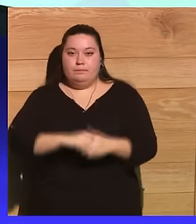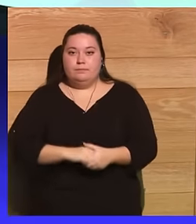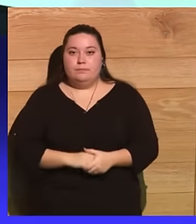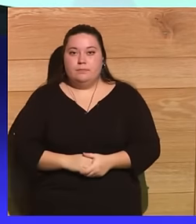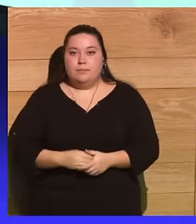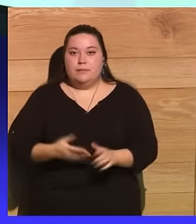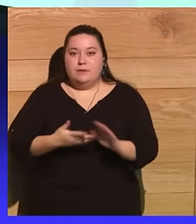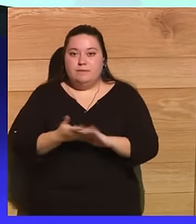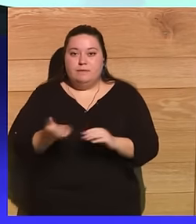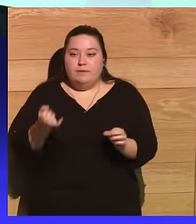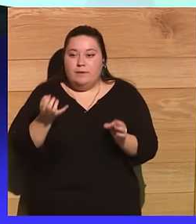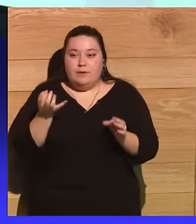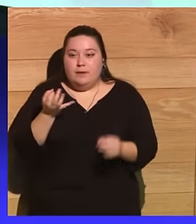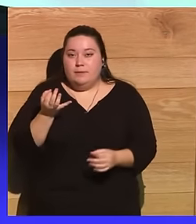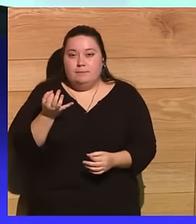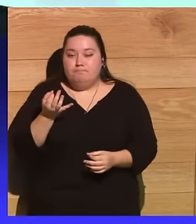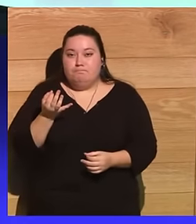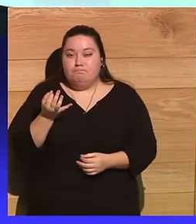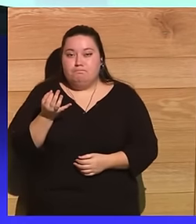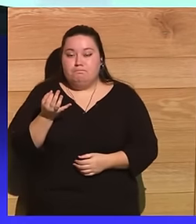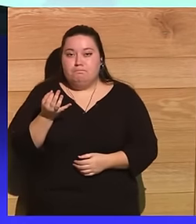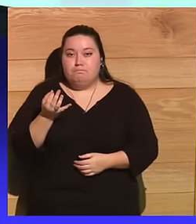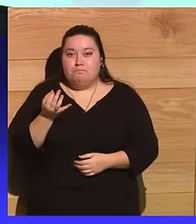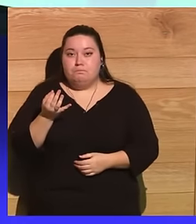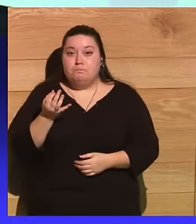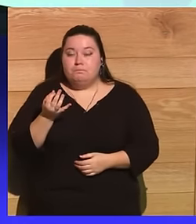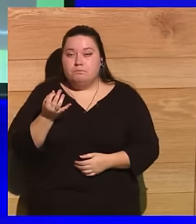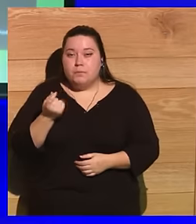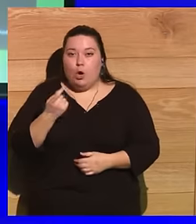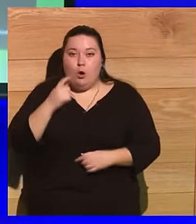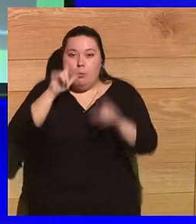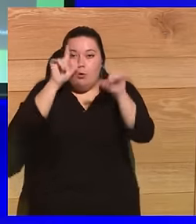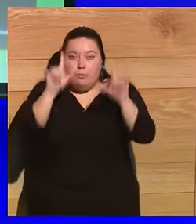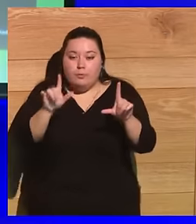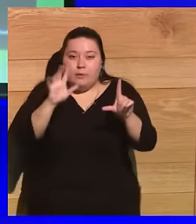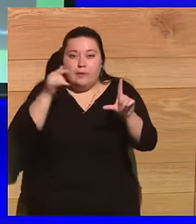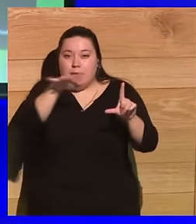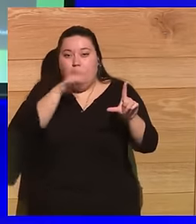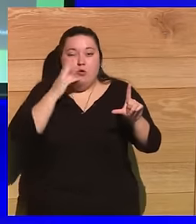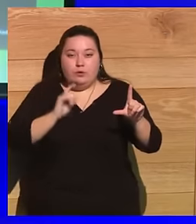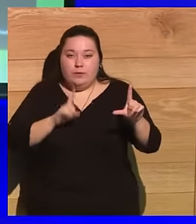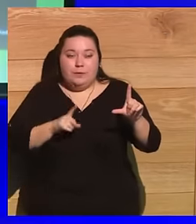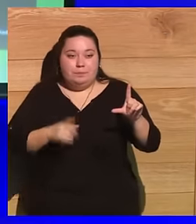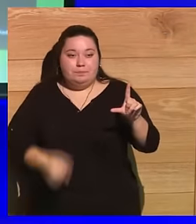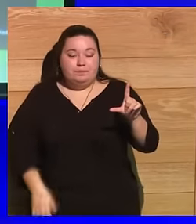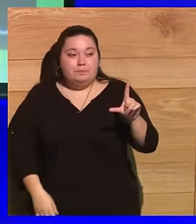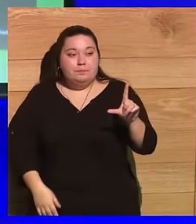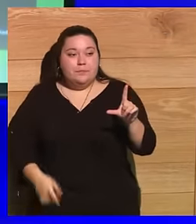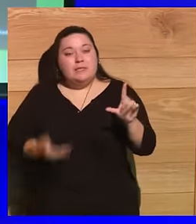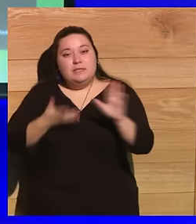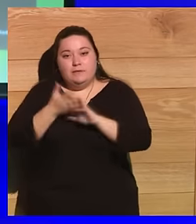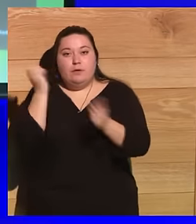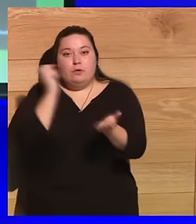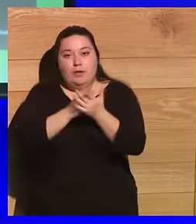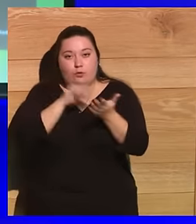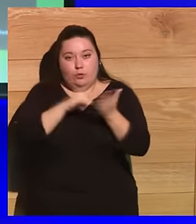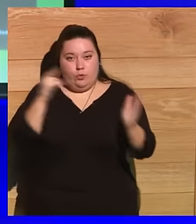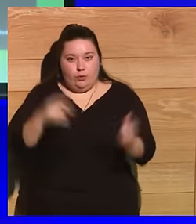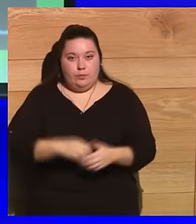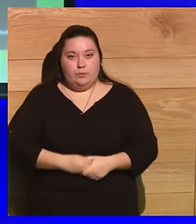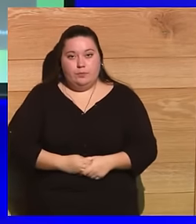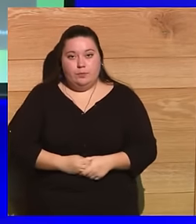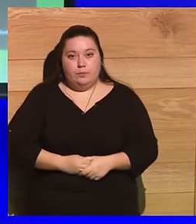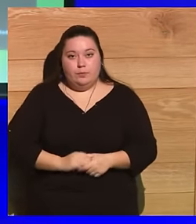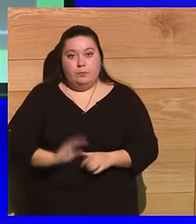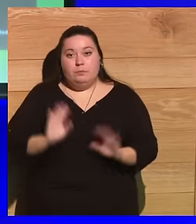una resolución muy exquisita en el tiempo, pero a veces hay una resolución muy, muy mala en el espacio. Entonces tratamos de cambiar esto. Fue un reto tecnológico. Pero